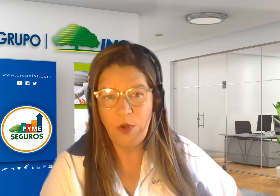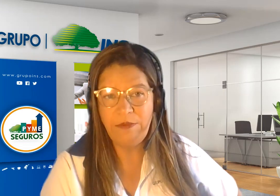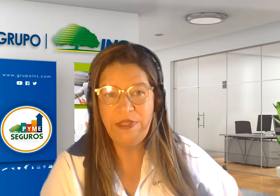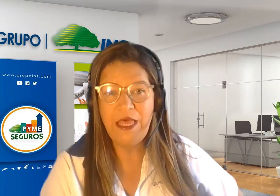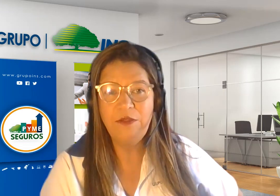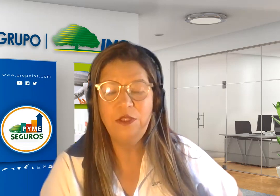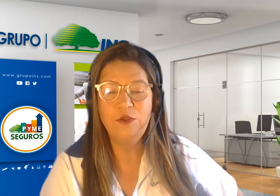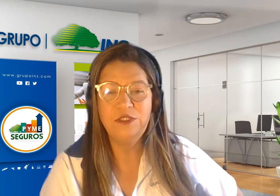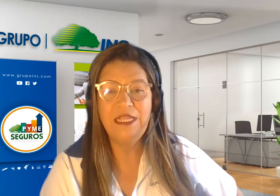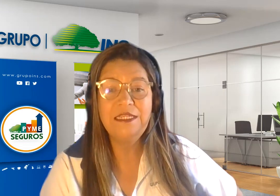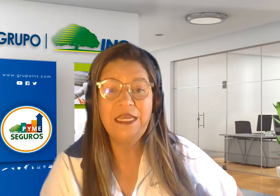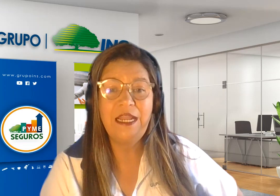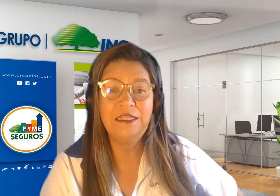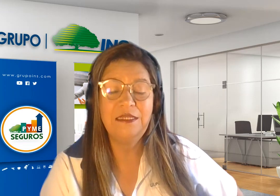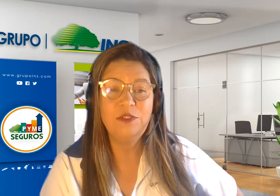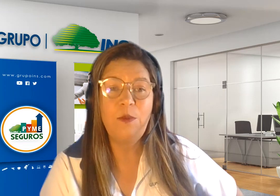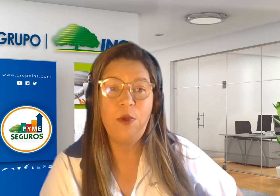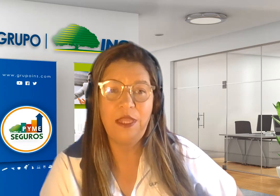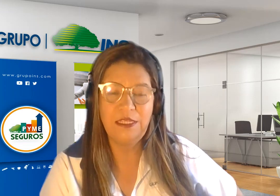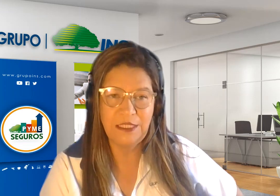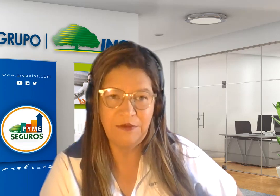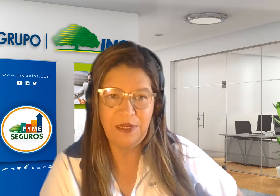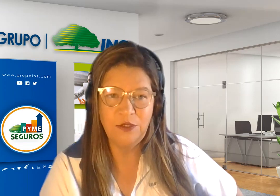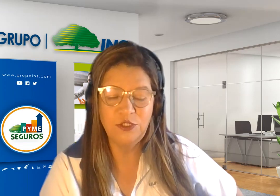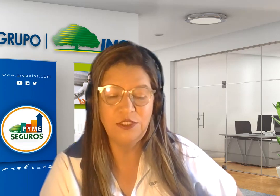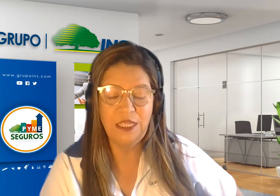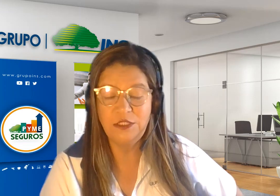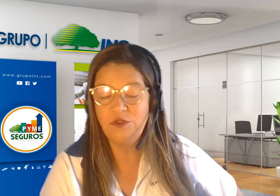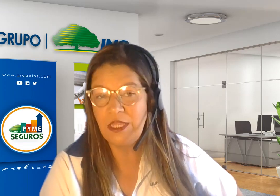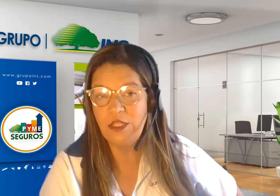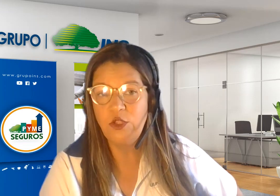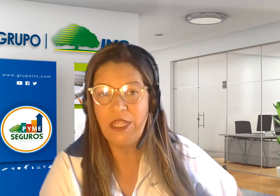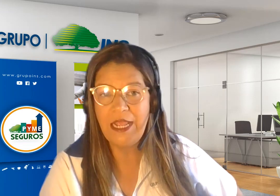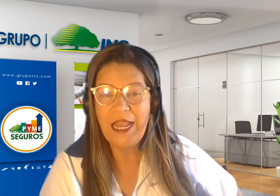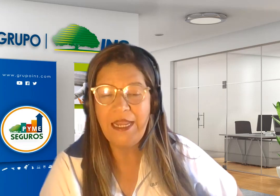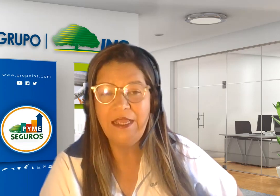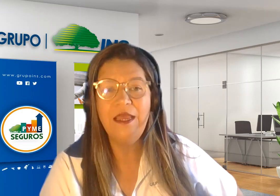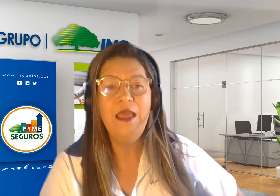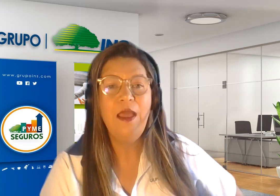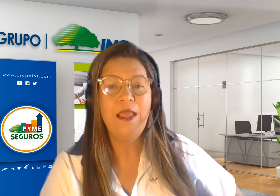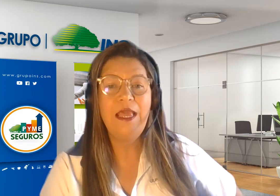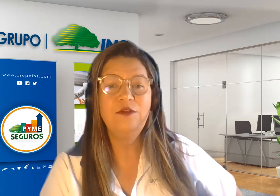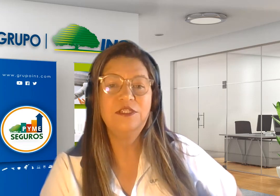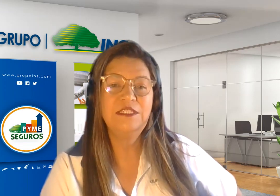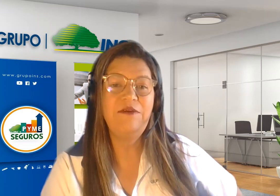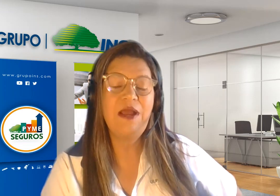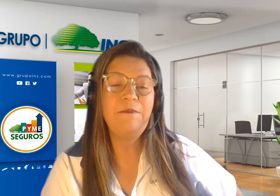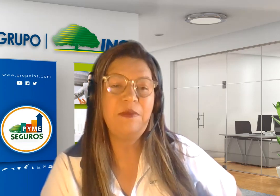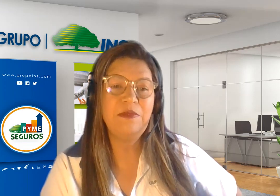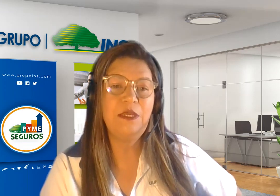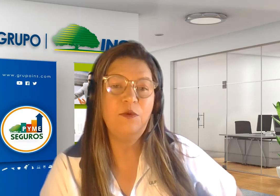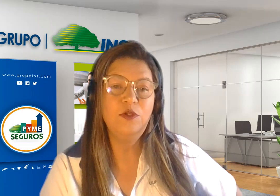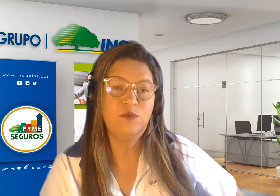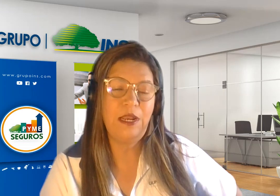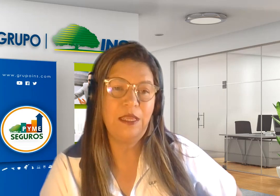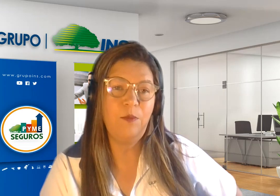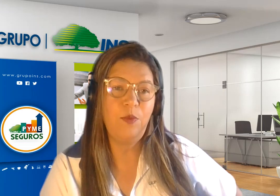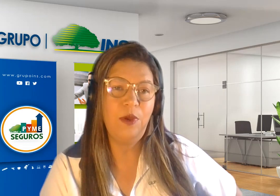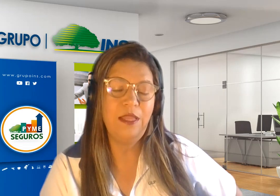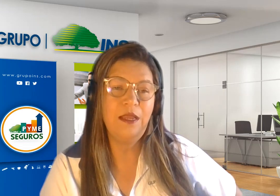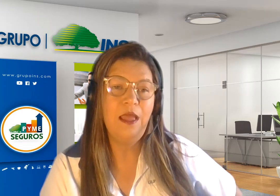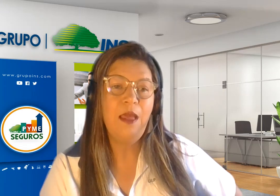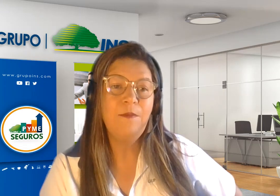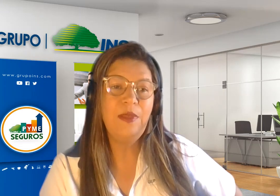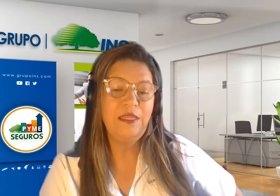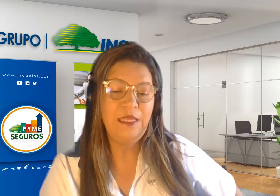tiene un cupo limitado entonces Les agradecemos que puedan inscribirnos y sé si ustedes no tienen el link que nos escriban a pyme seguros para